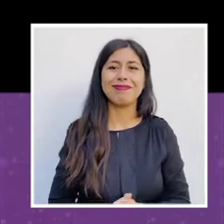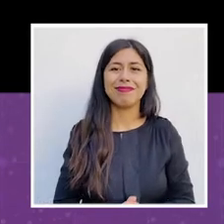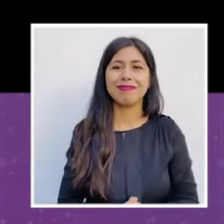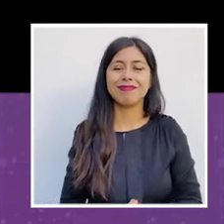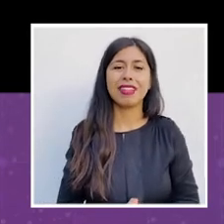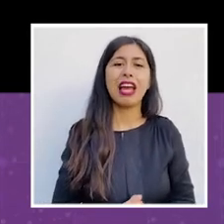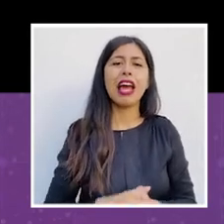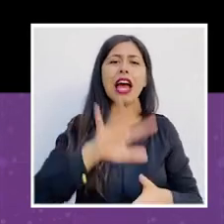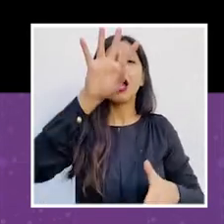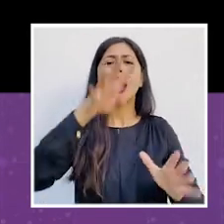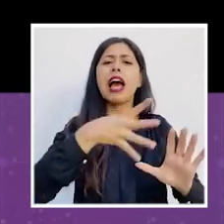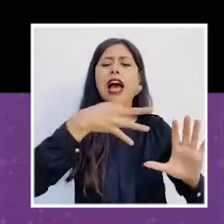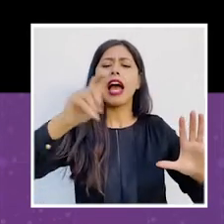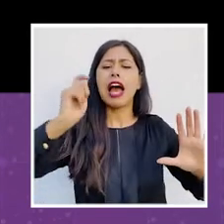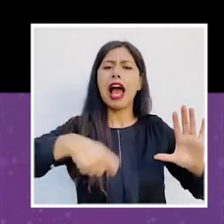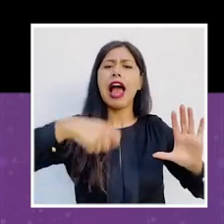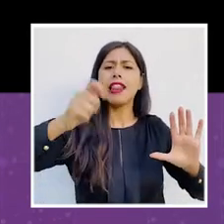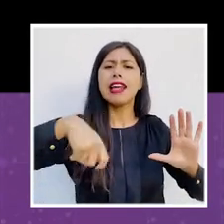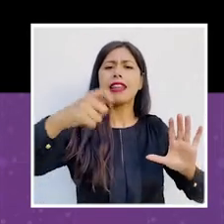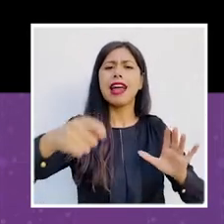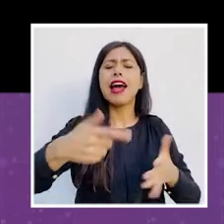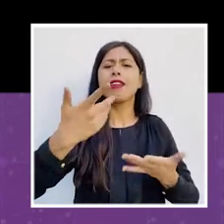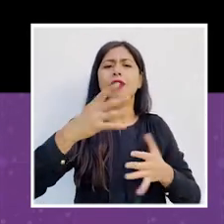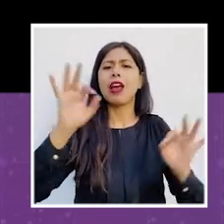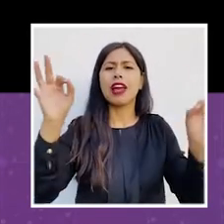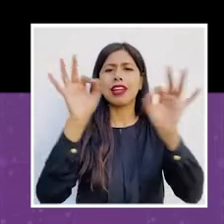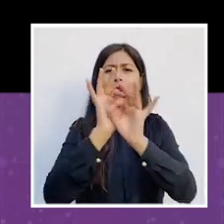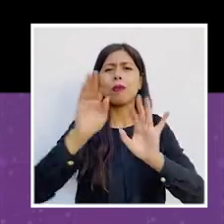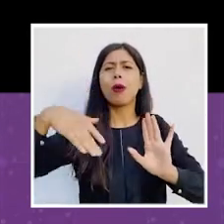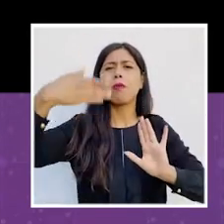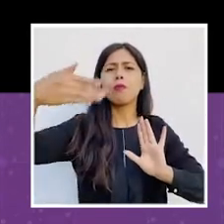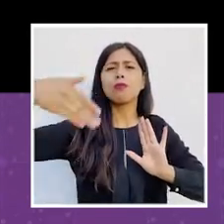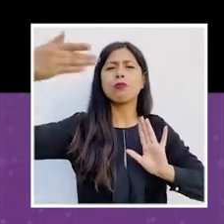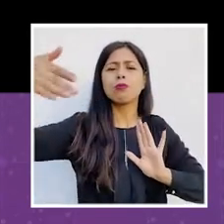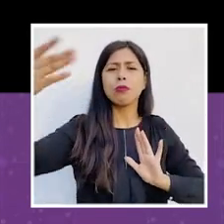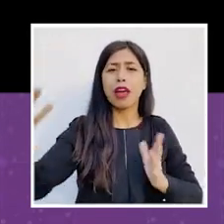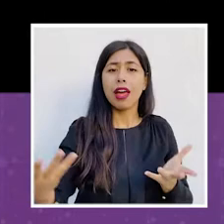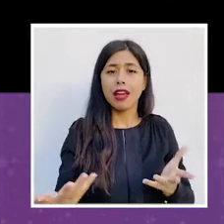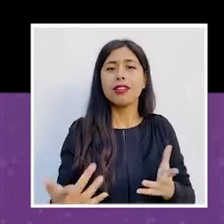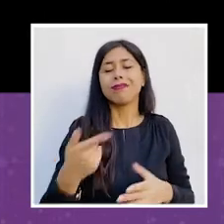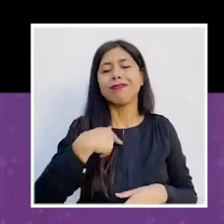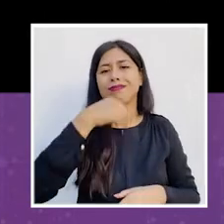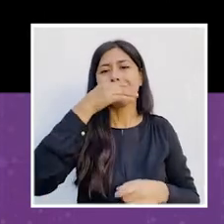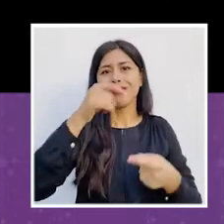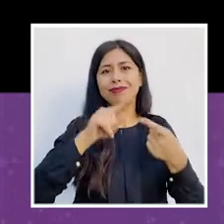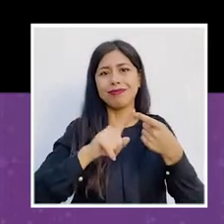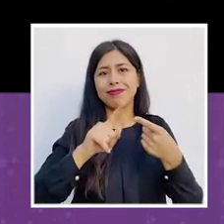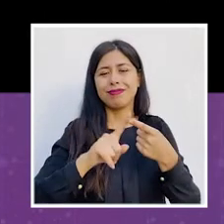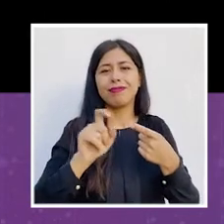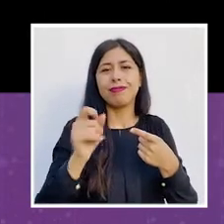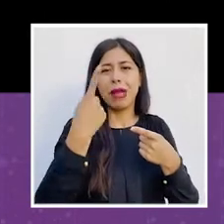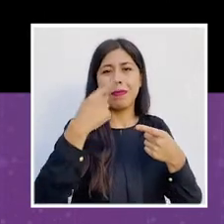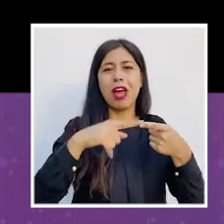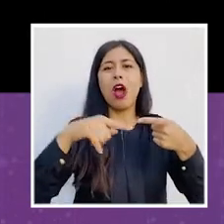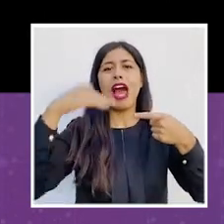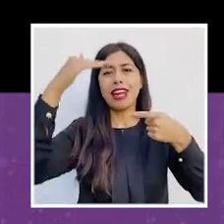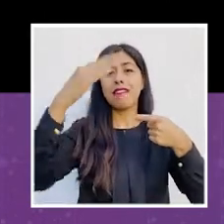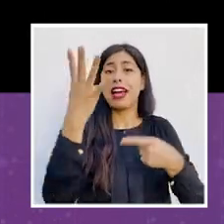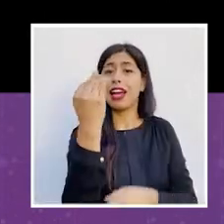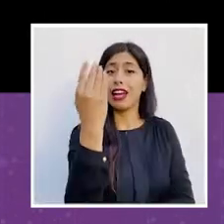¿Cuál es el calendario de eclipses para más adelante? Bueno, ya mencionamos el primero que está arriba,